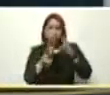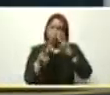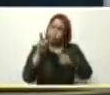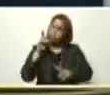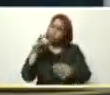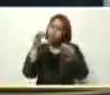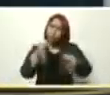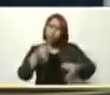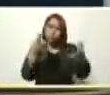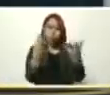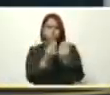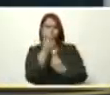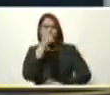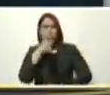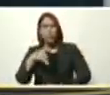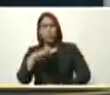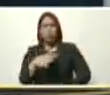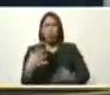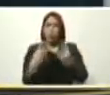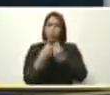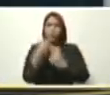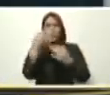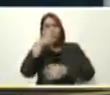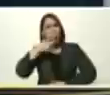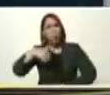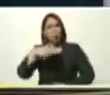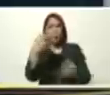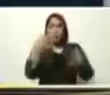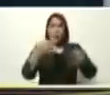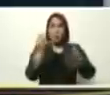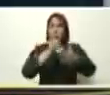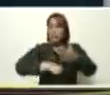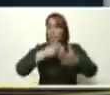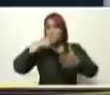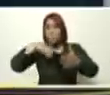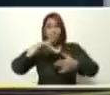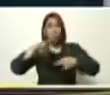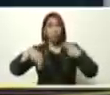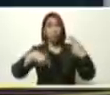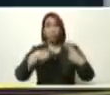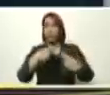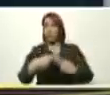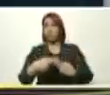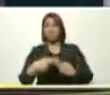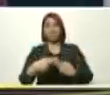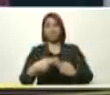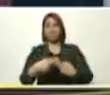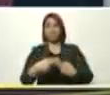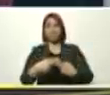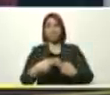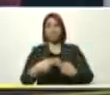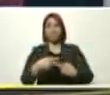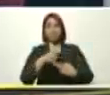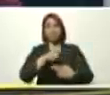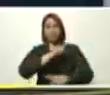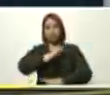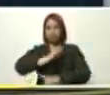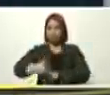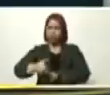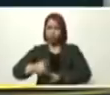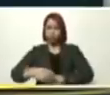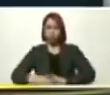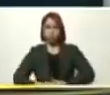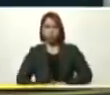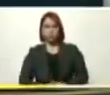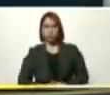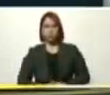tiempo con el pueblo. Con el pueblo siempre, sin el pueblo jamás. Esa es la